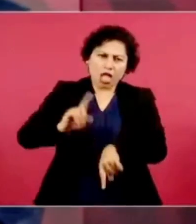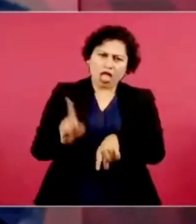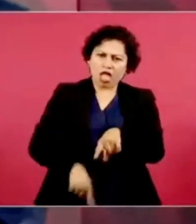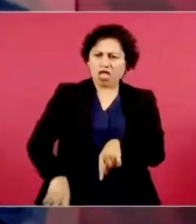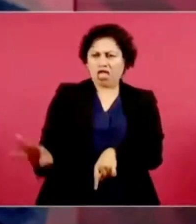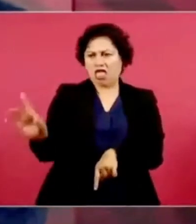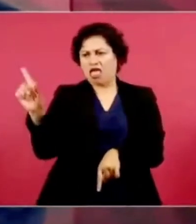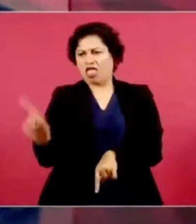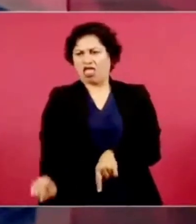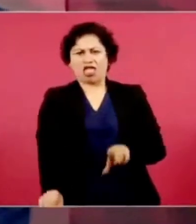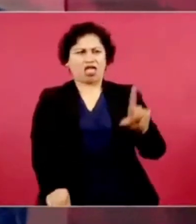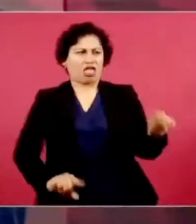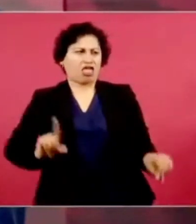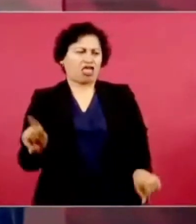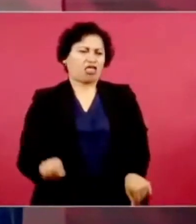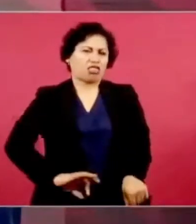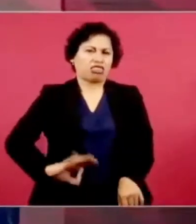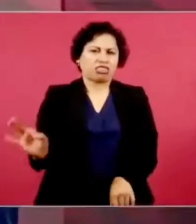y